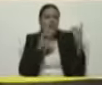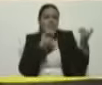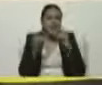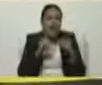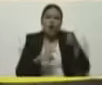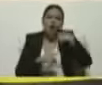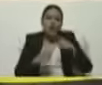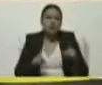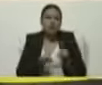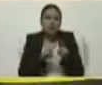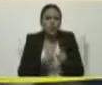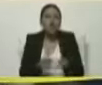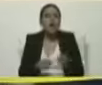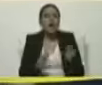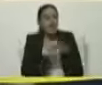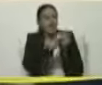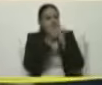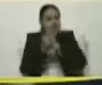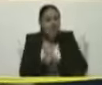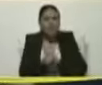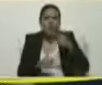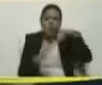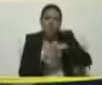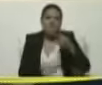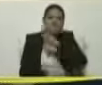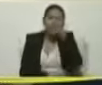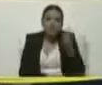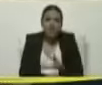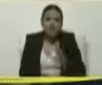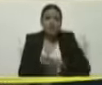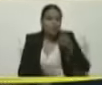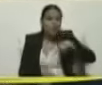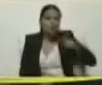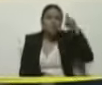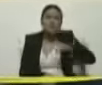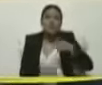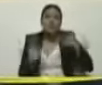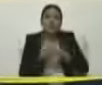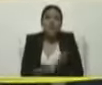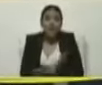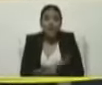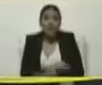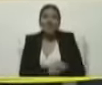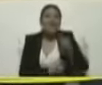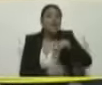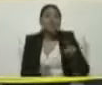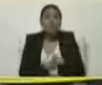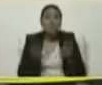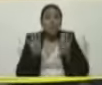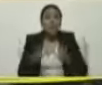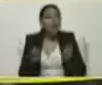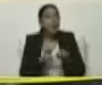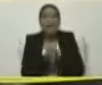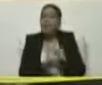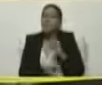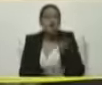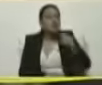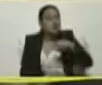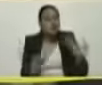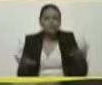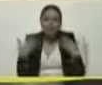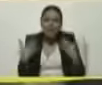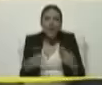y por más cambios y transformaciones que Venezuela necesita. Porque si algo necesita Venezuela es que no se detengan los cambios, sino se aceleren,